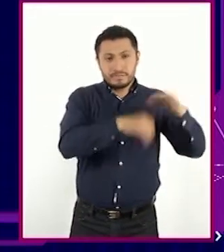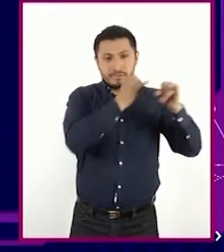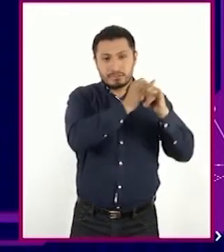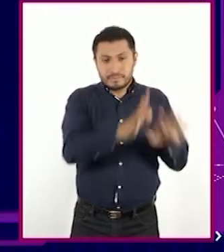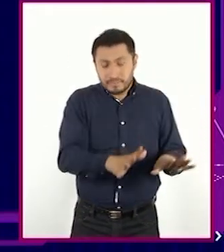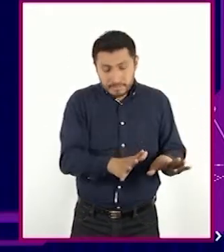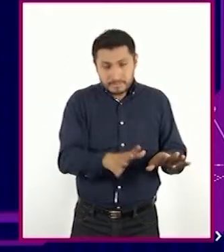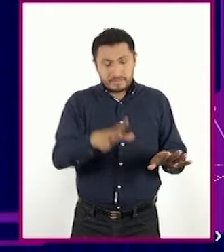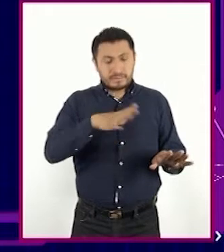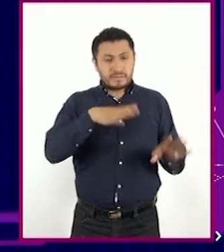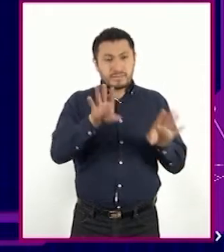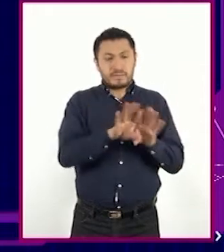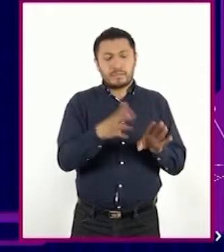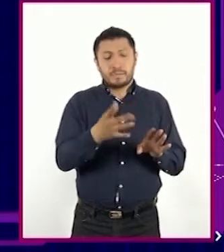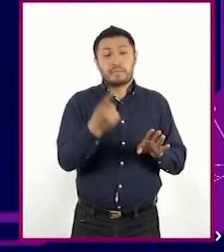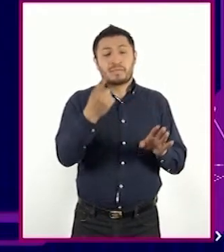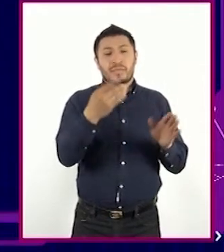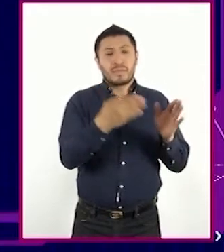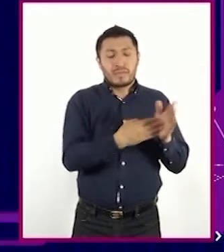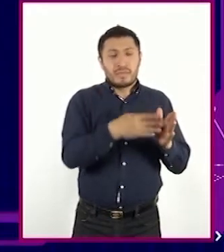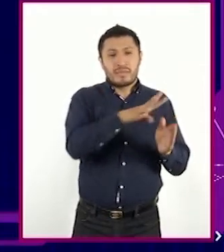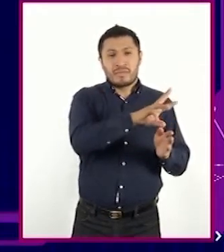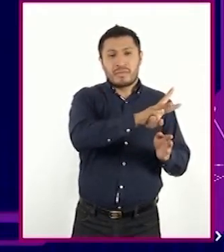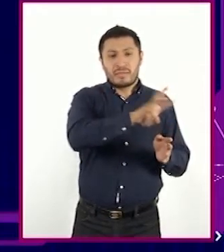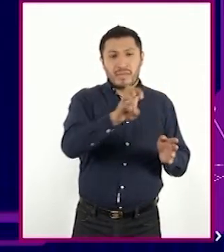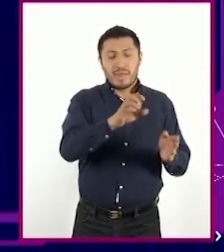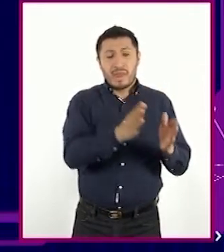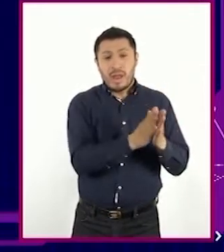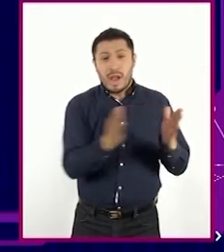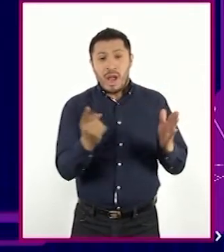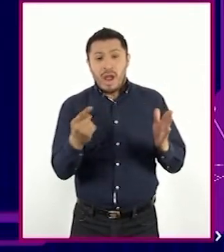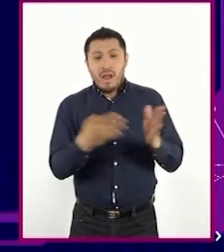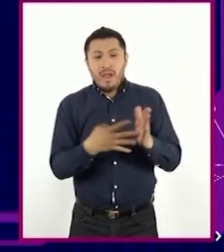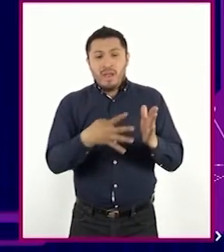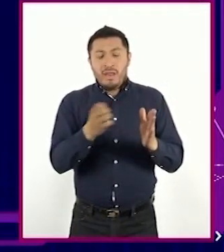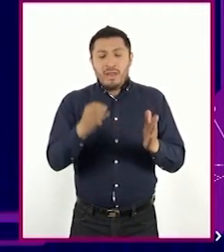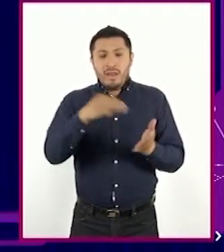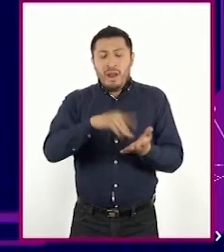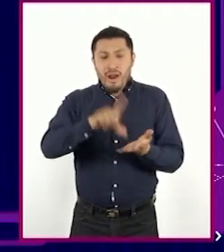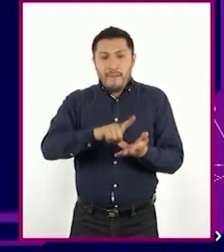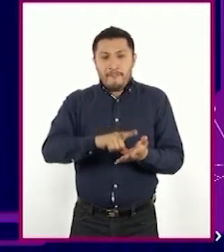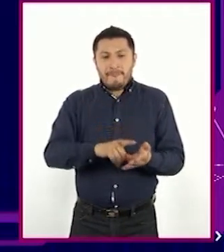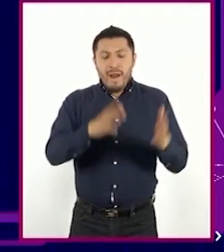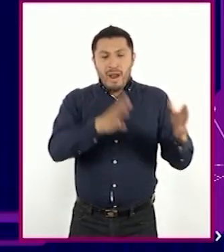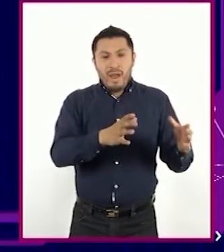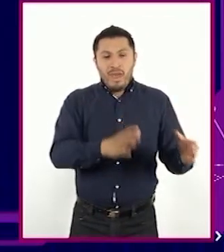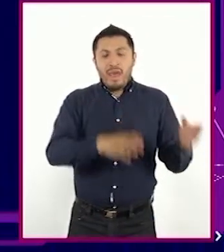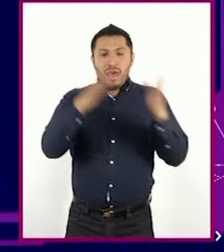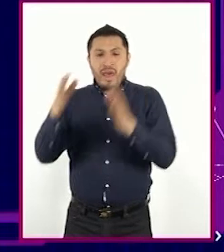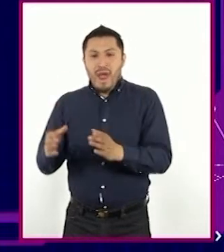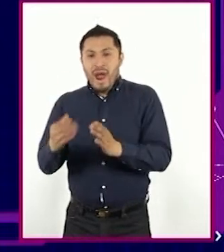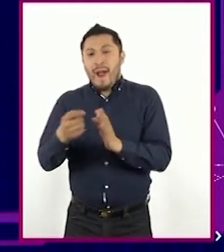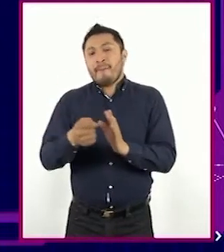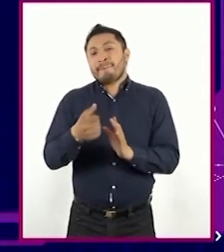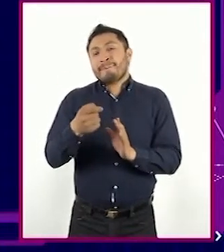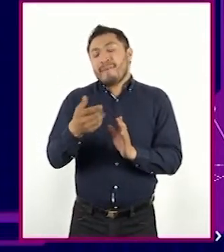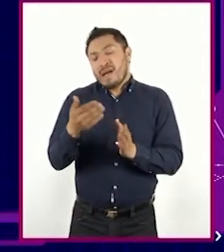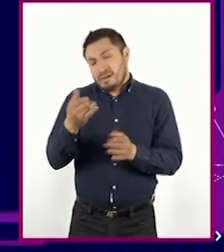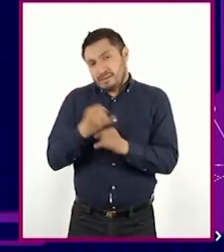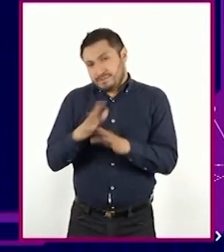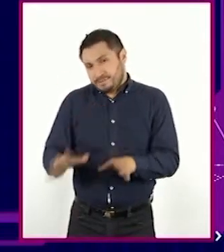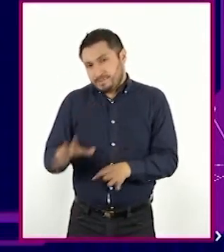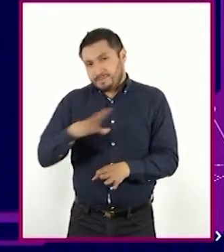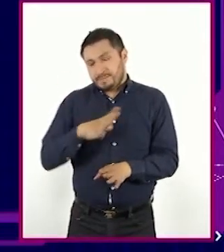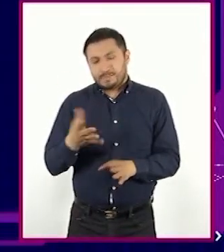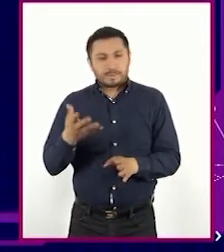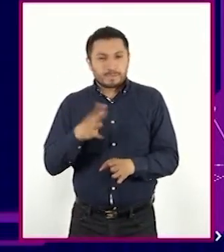un rango entre 1,300 y 1,900 mililitros. El segundo grupo, con menos elementos, registra